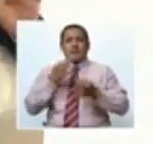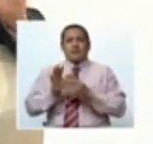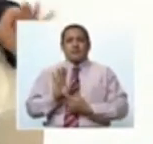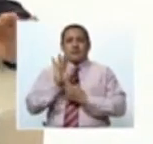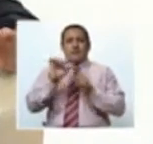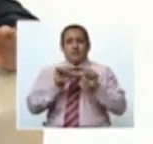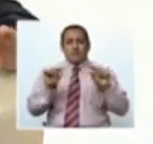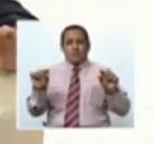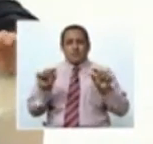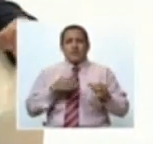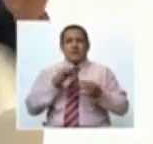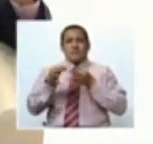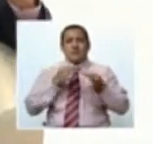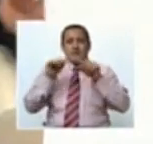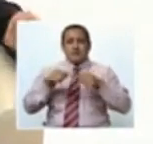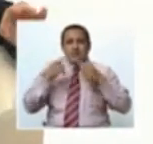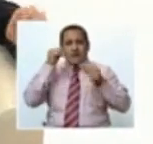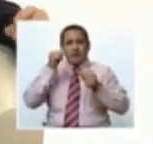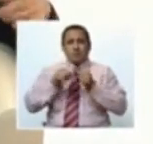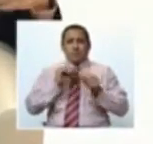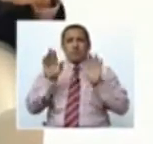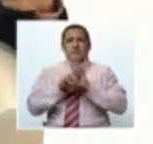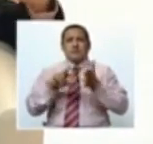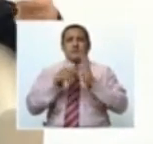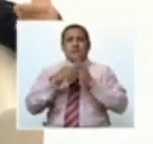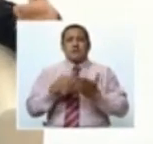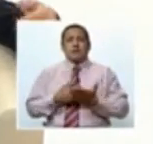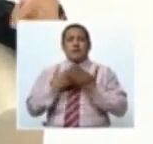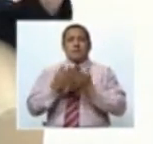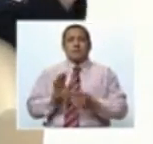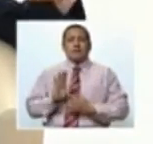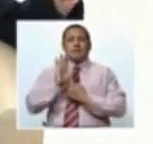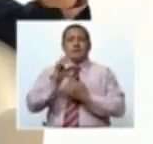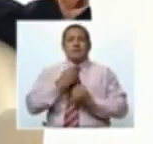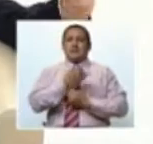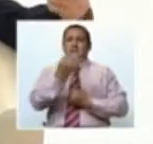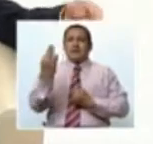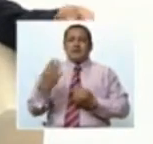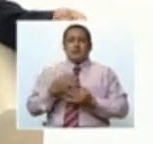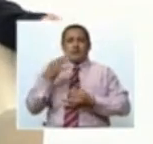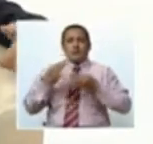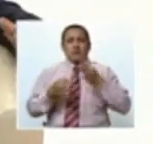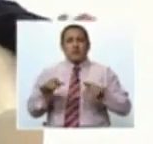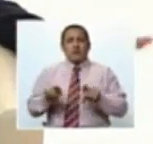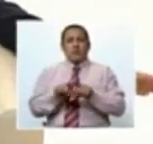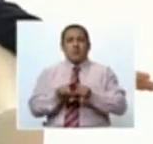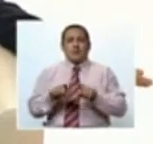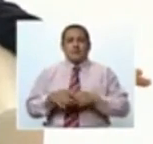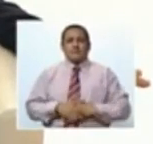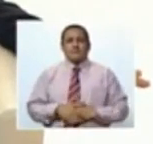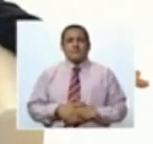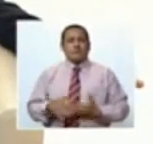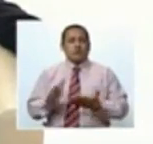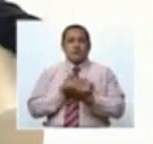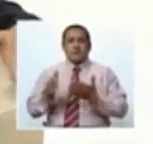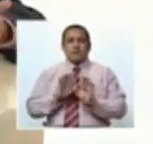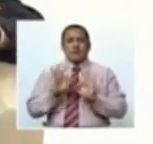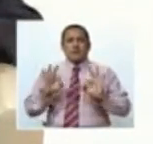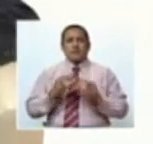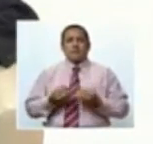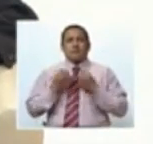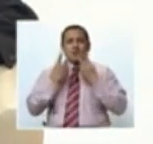que decirlo expresamente, tiene que decir que esa decisión se convierte en precedente para que se apliquen todos los demás casos similares a este. Y no ha sido el